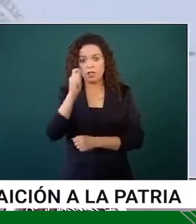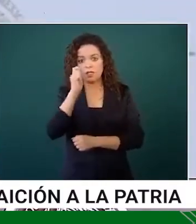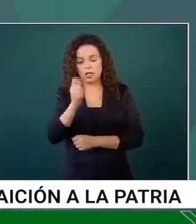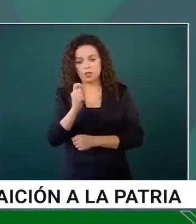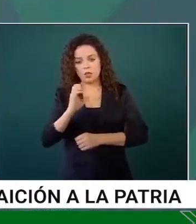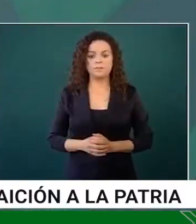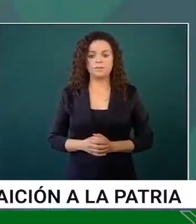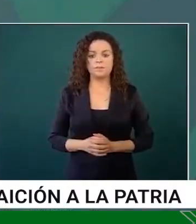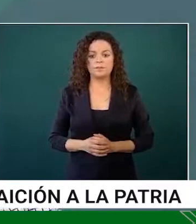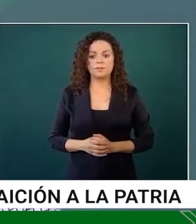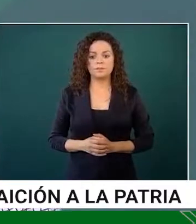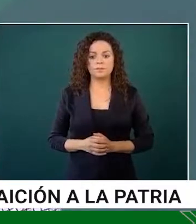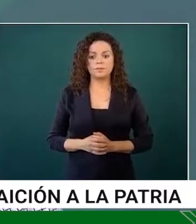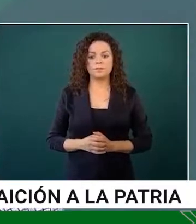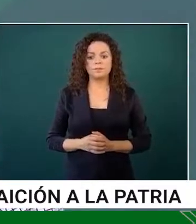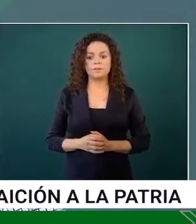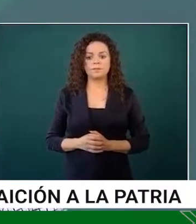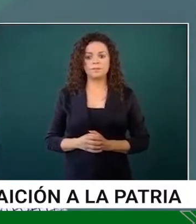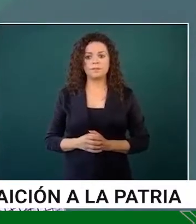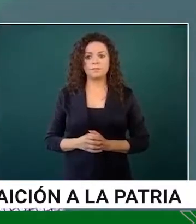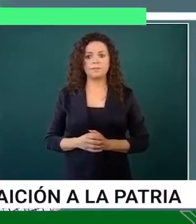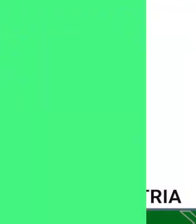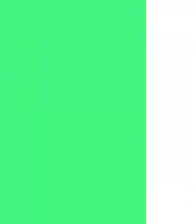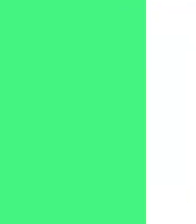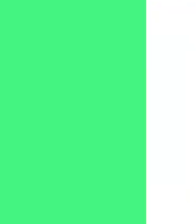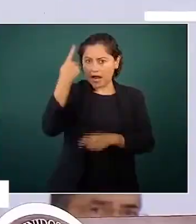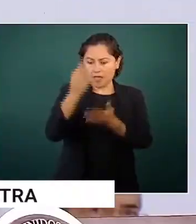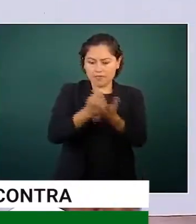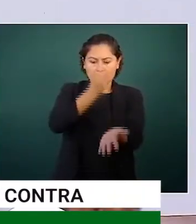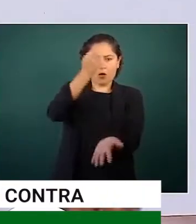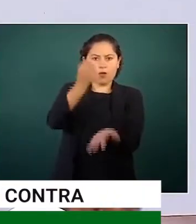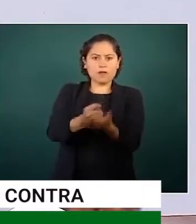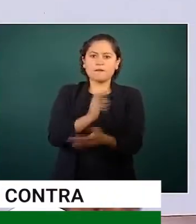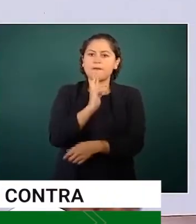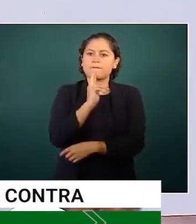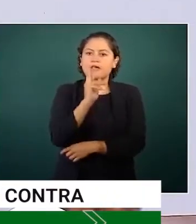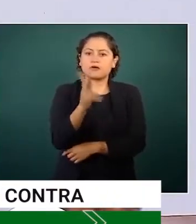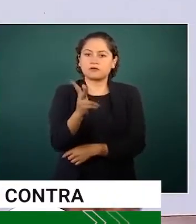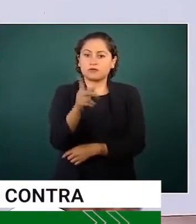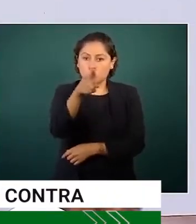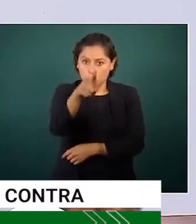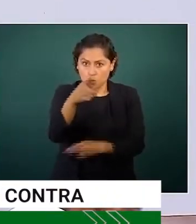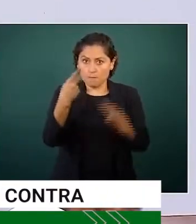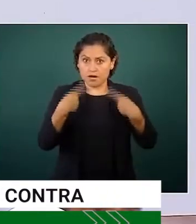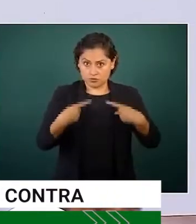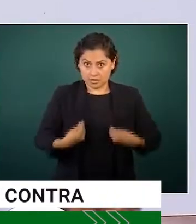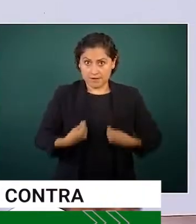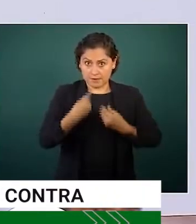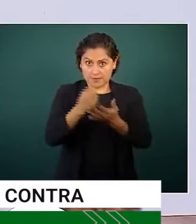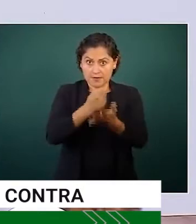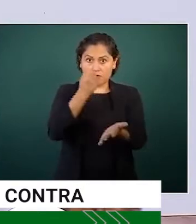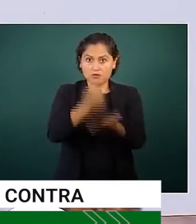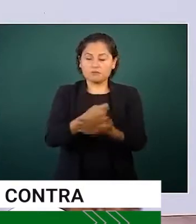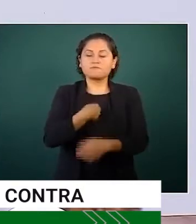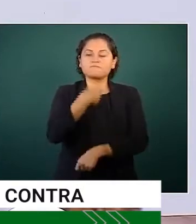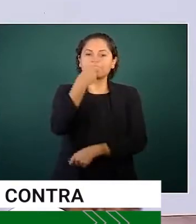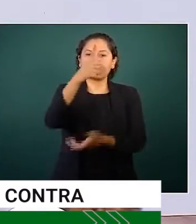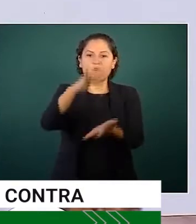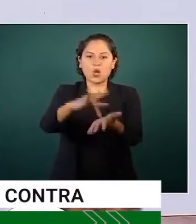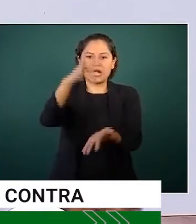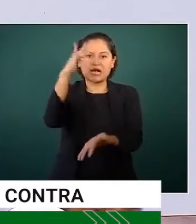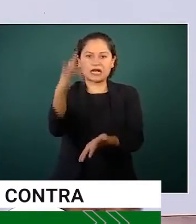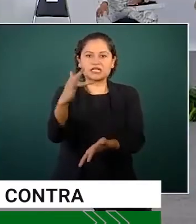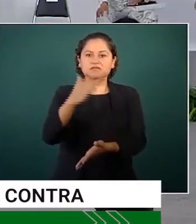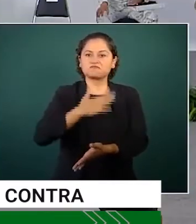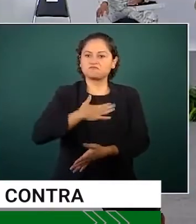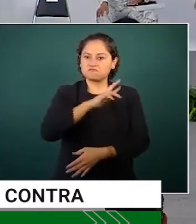se puede configurar ese delito En la Mañanera de este viernes, el gobernador de Tamaulipas, Francisco Javier